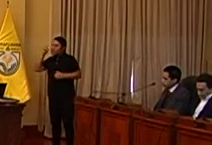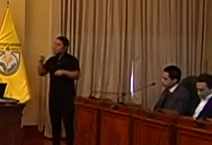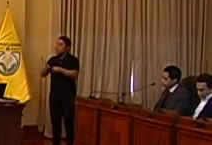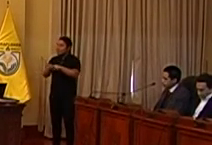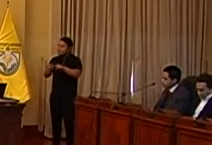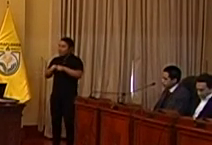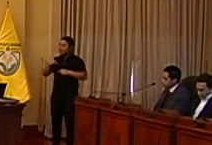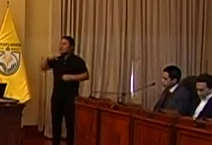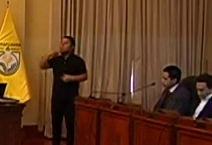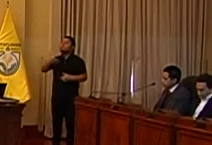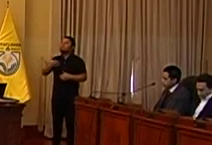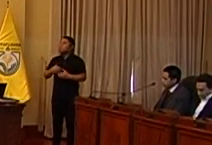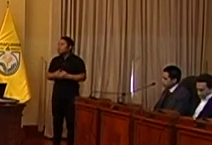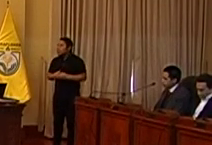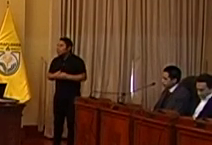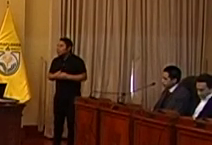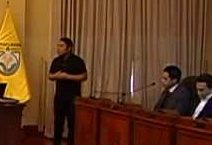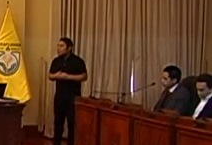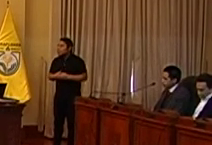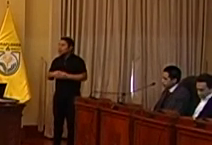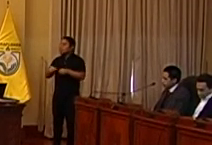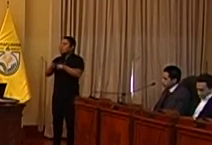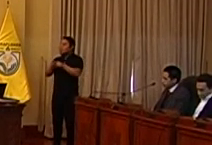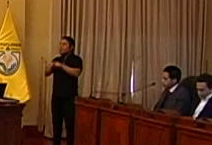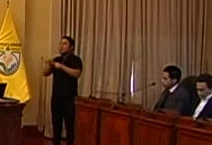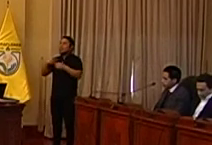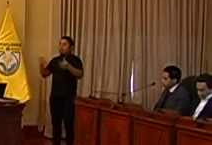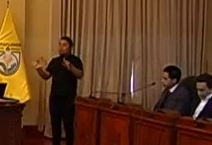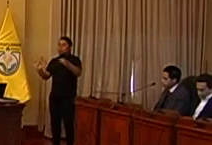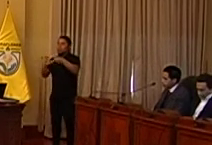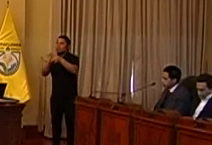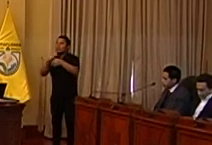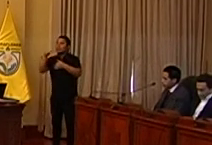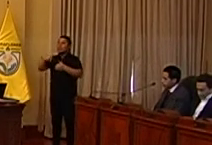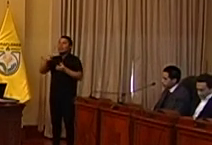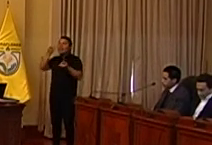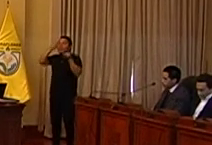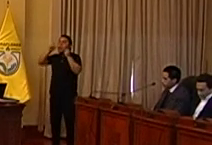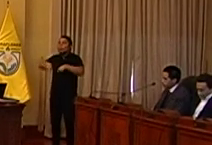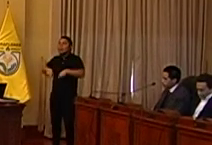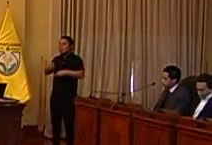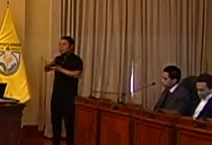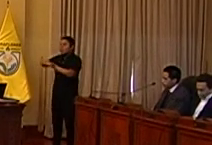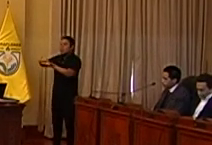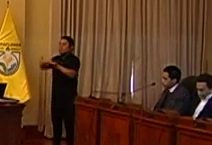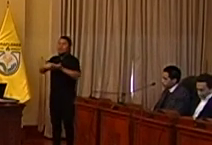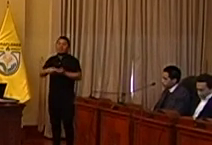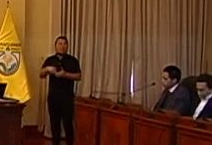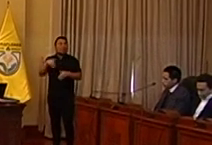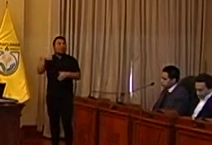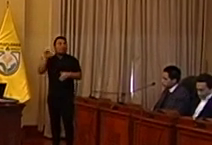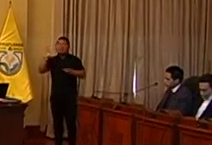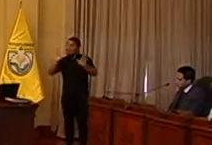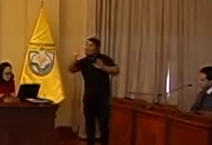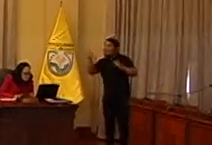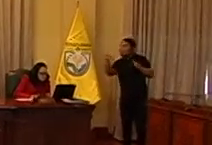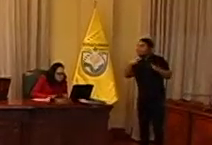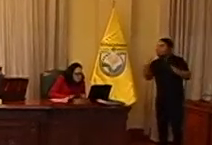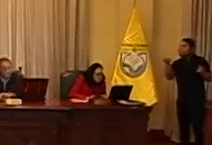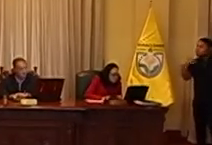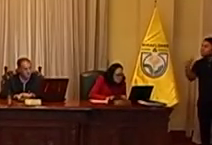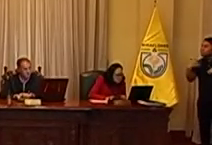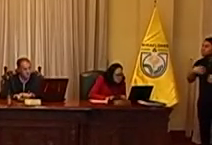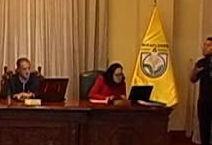Federación Peruana de Rugby, el mismo que como anexo forma parte integrante del presente acuerdo. Al debate.